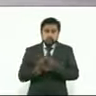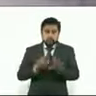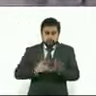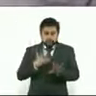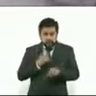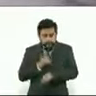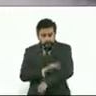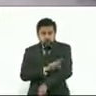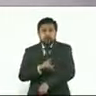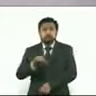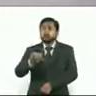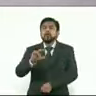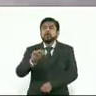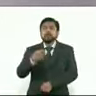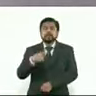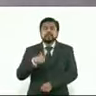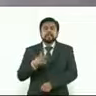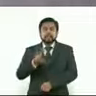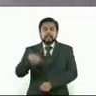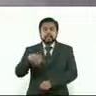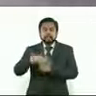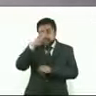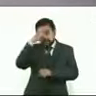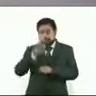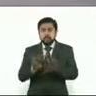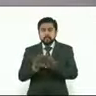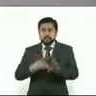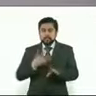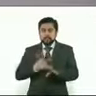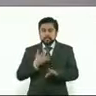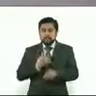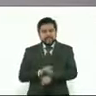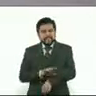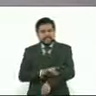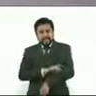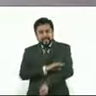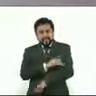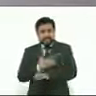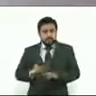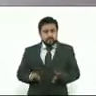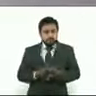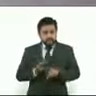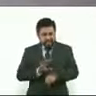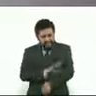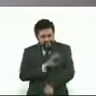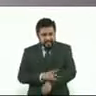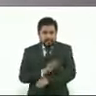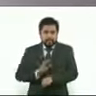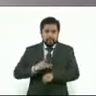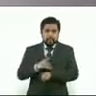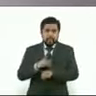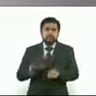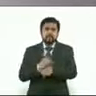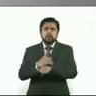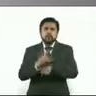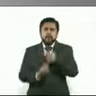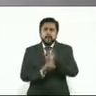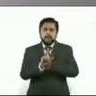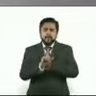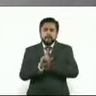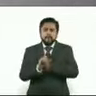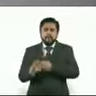¿no? Se motiva. Yo sentiría que se motiva mucho para poder, a pesar de ese pequeño percance que tuvo, que lo estaba dejando